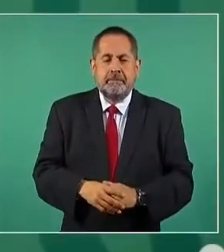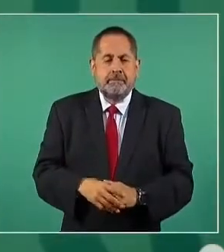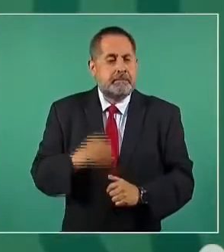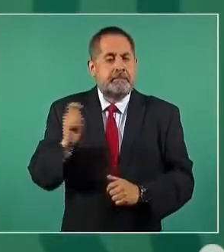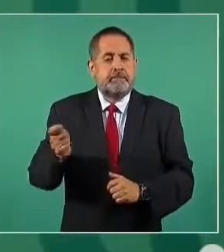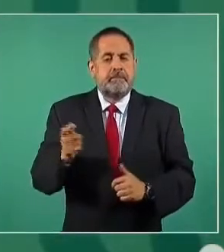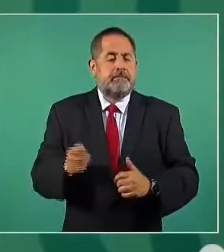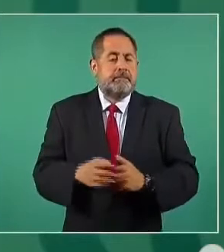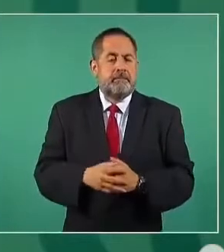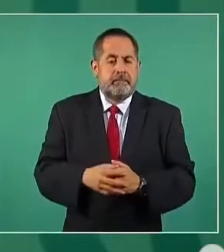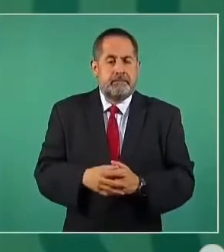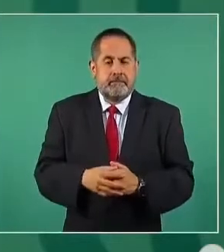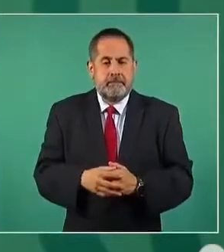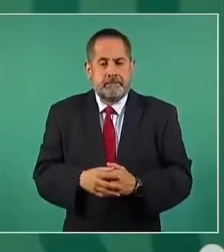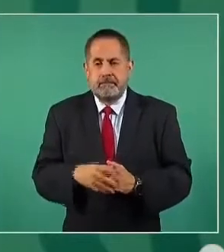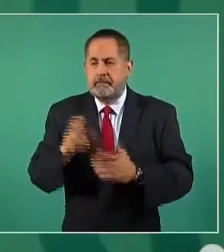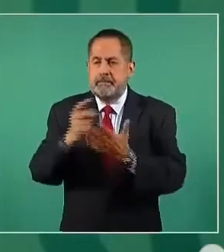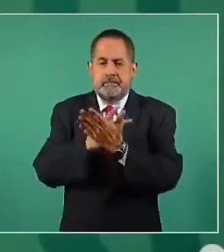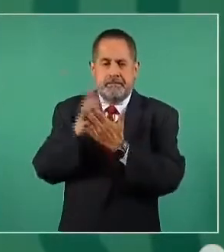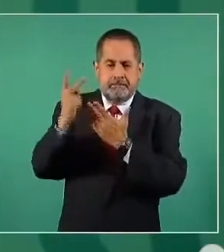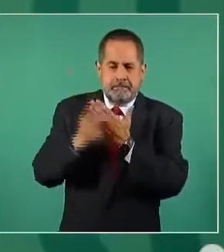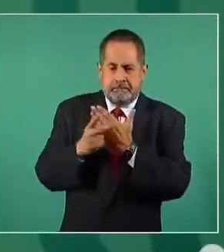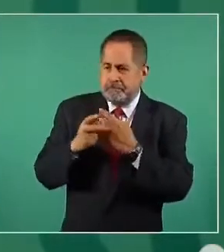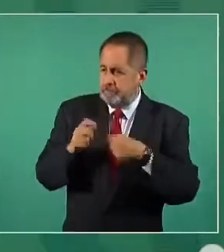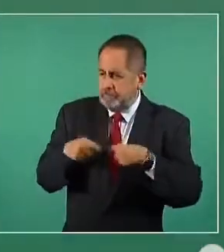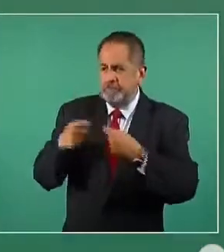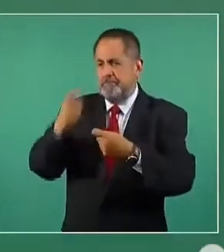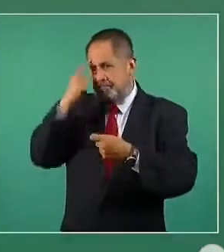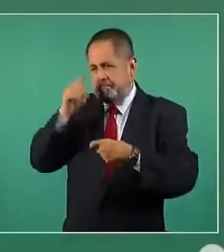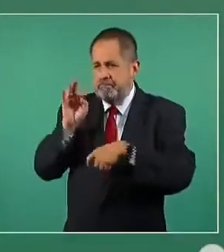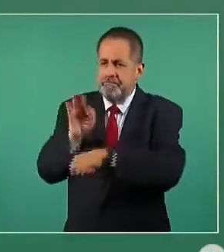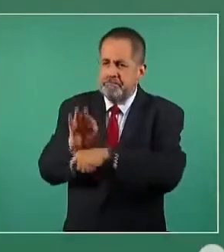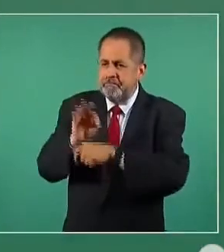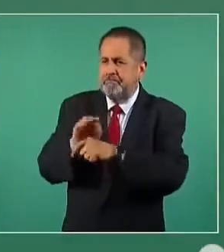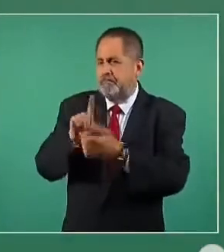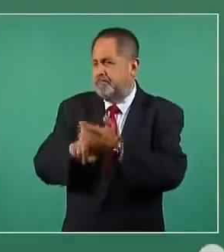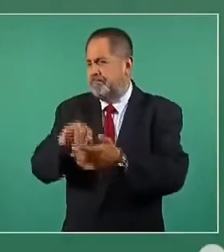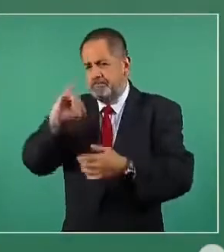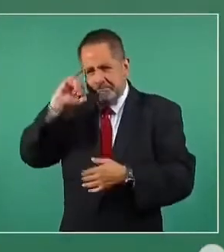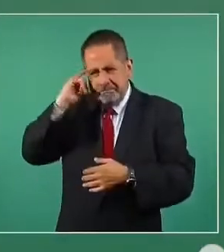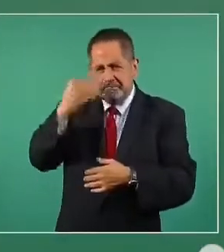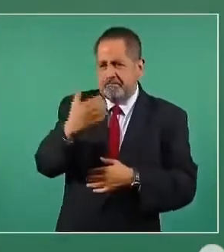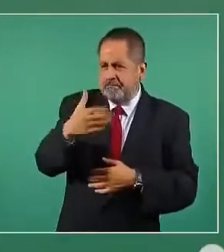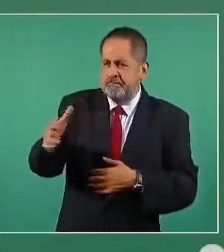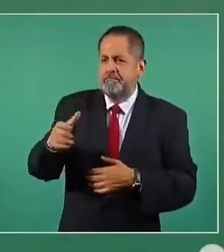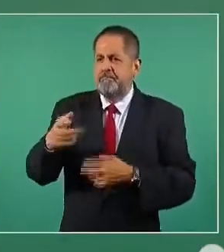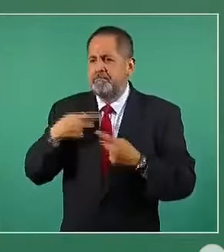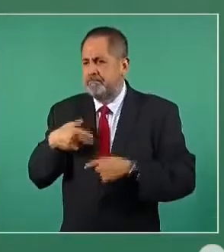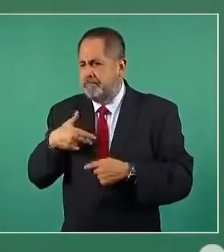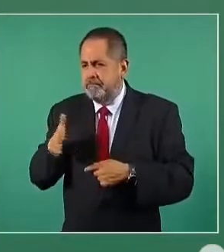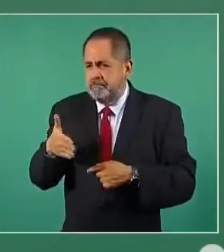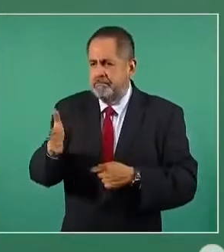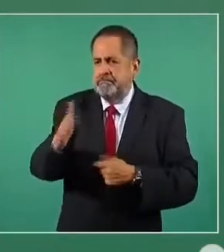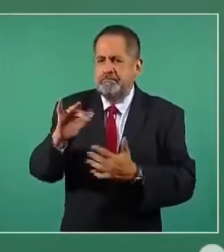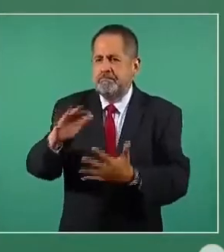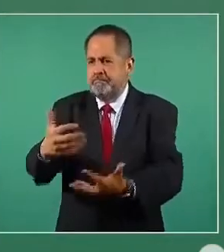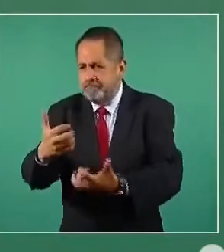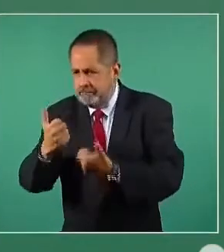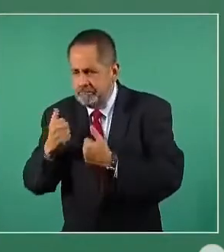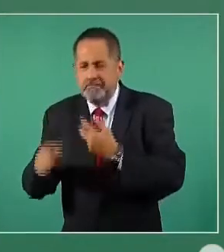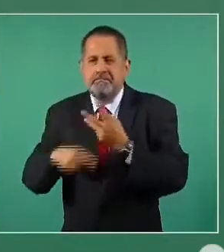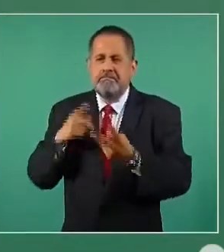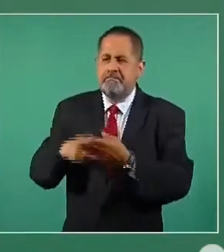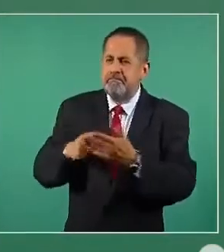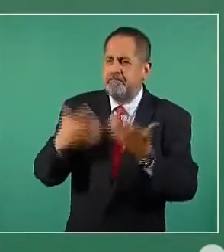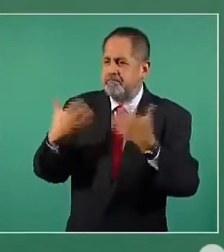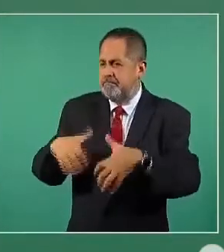son los programas en favor de los campesinos, en favor de pescadores, de los productores,